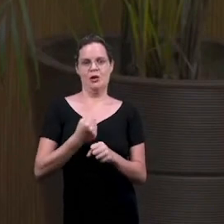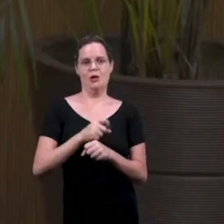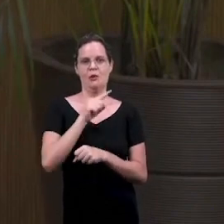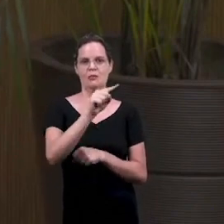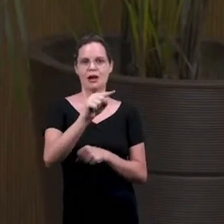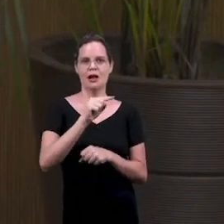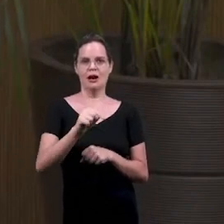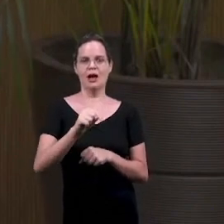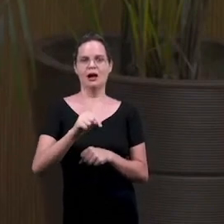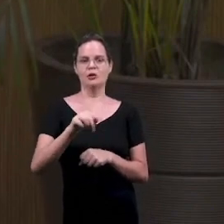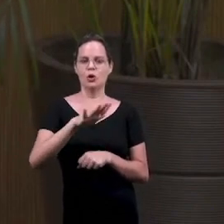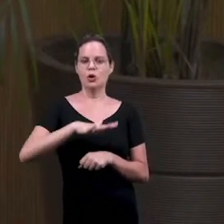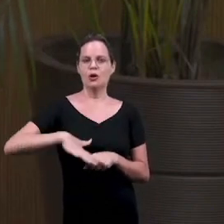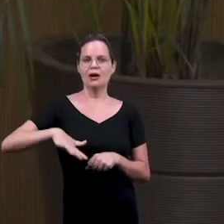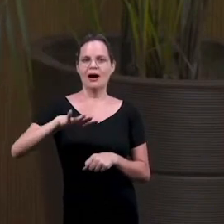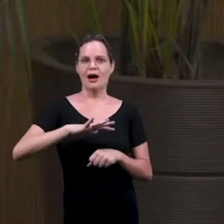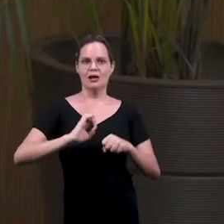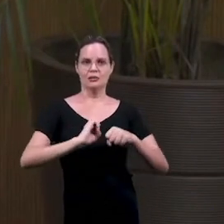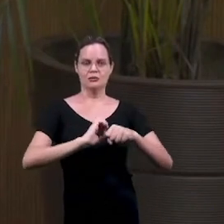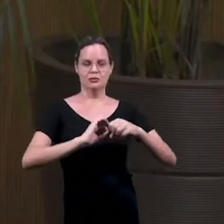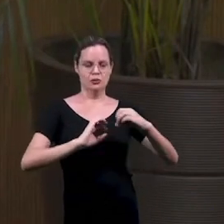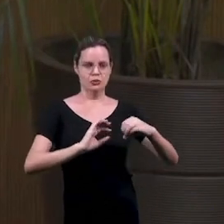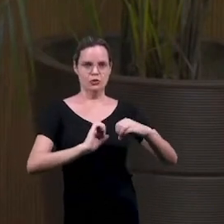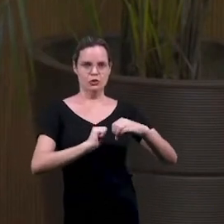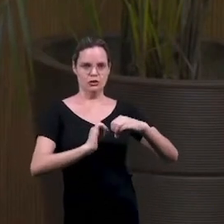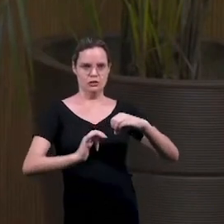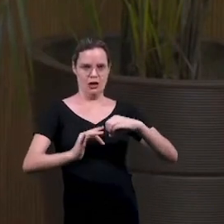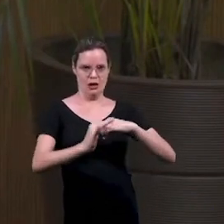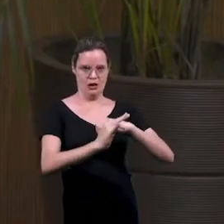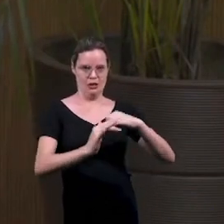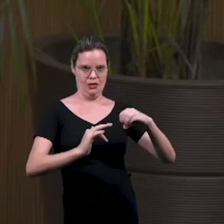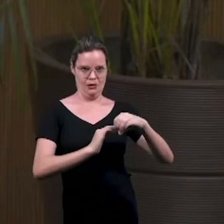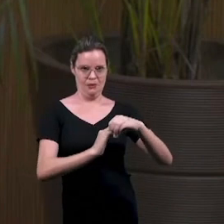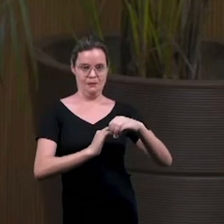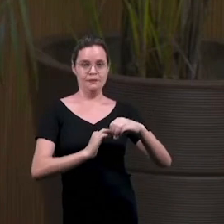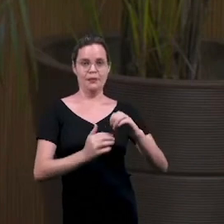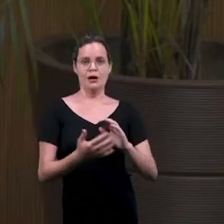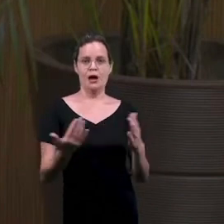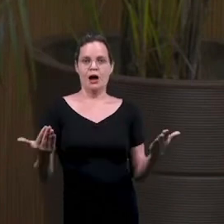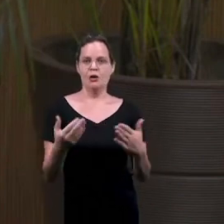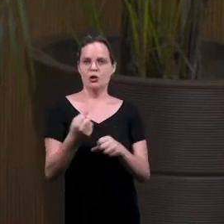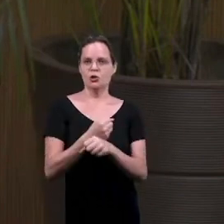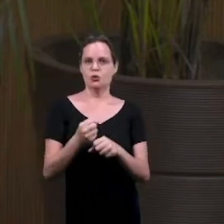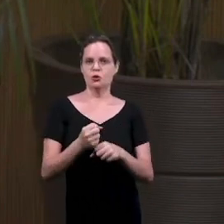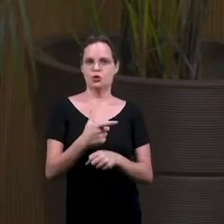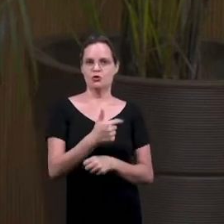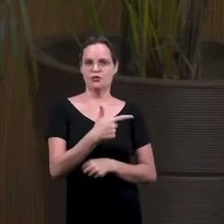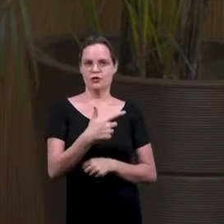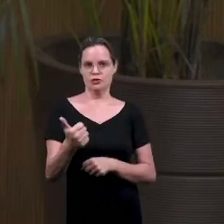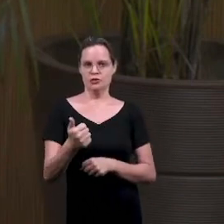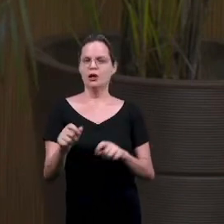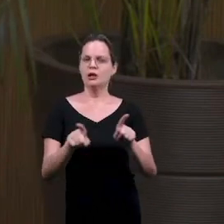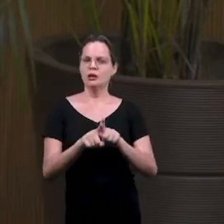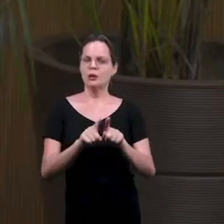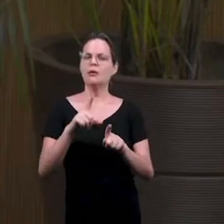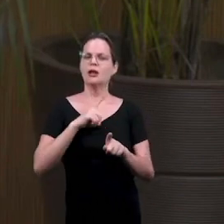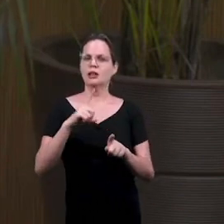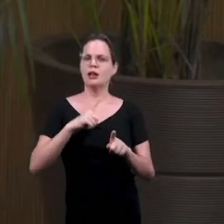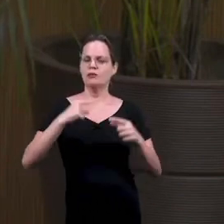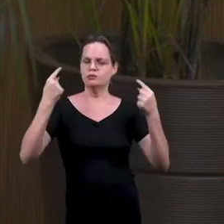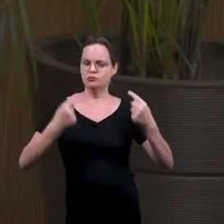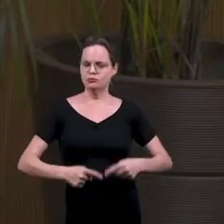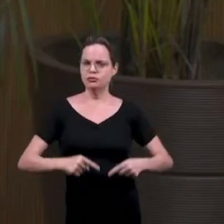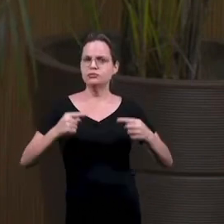exterior, del continente, de Oceanía. Este año 2021, como para todos nosotros